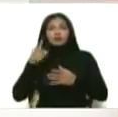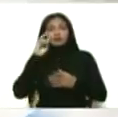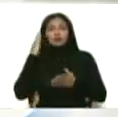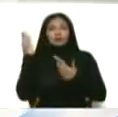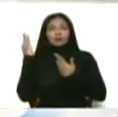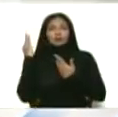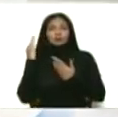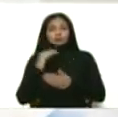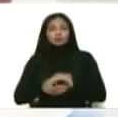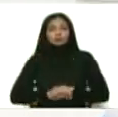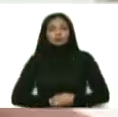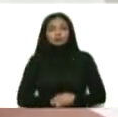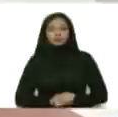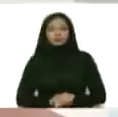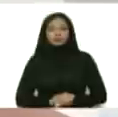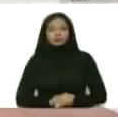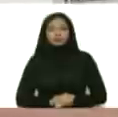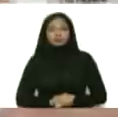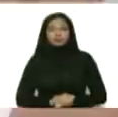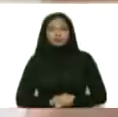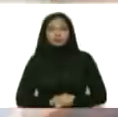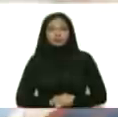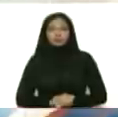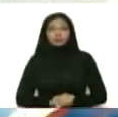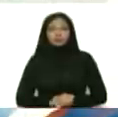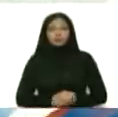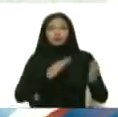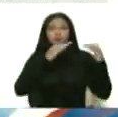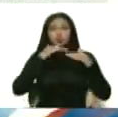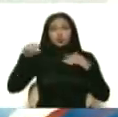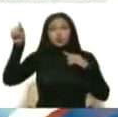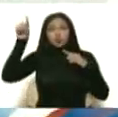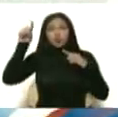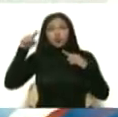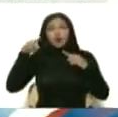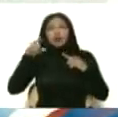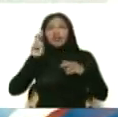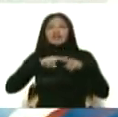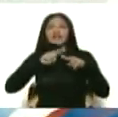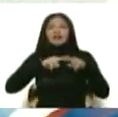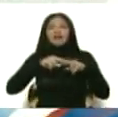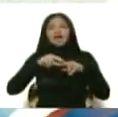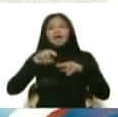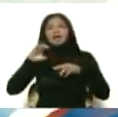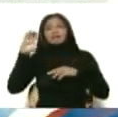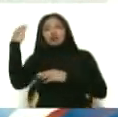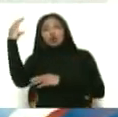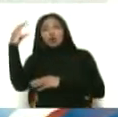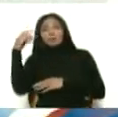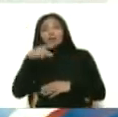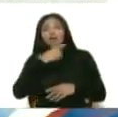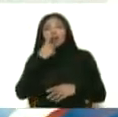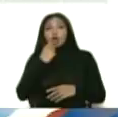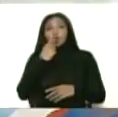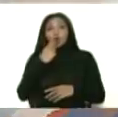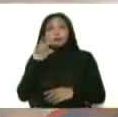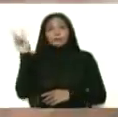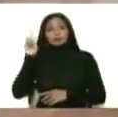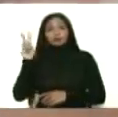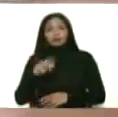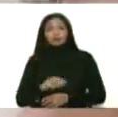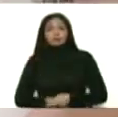realidad. Esta es la curva de Colombia y debo decir, Colombia en este